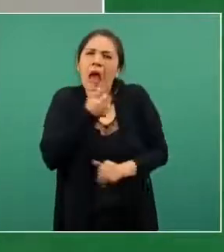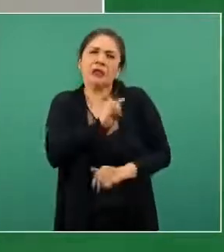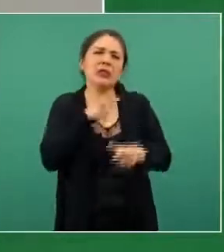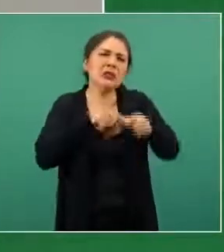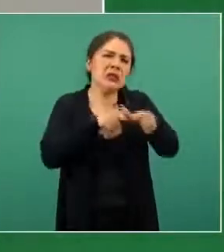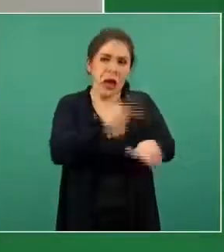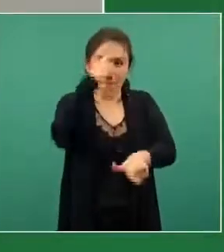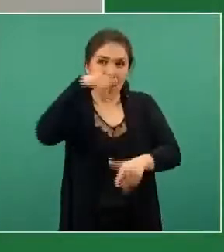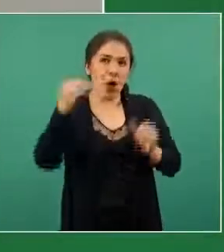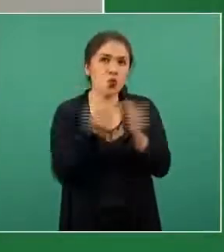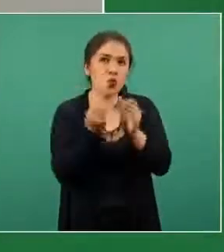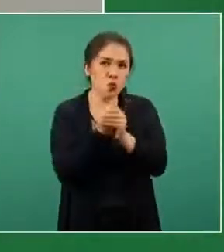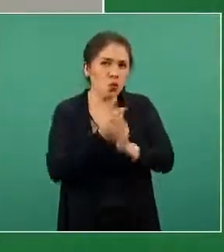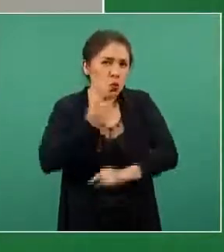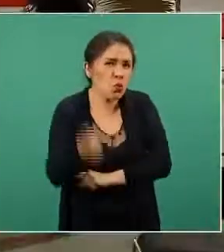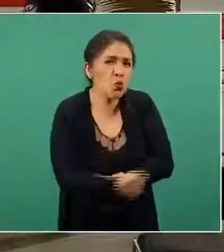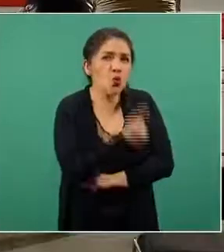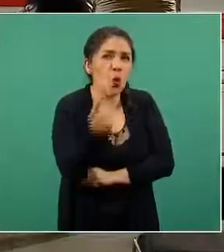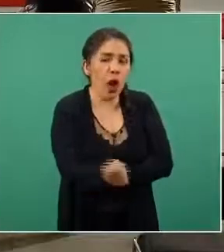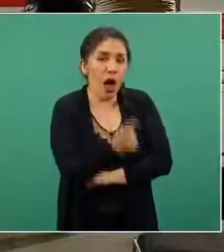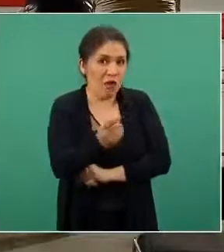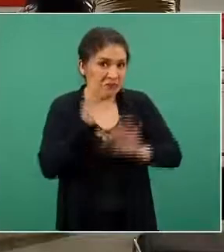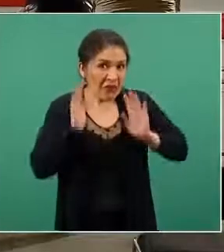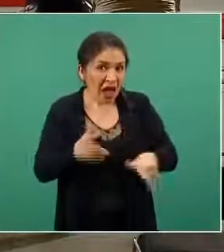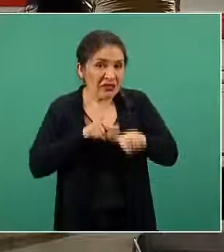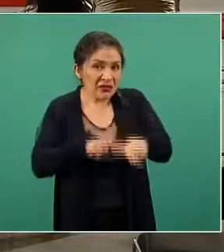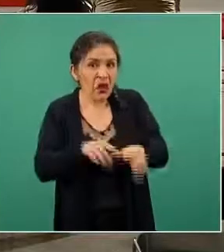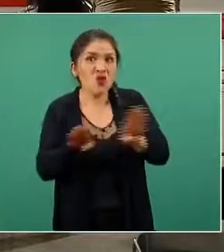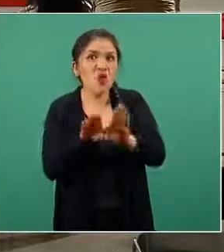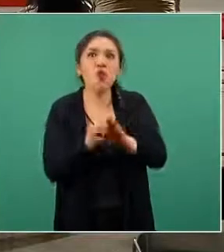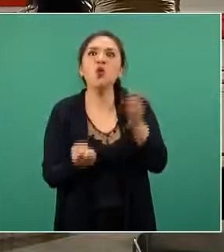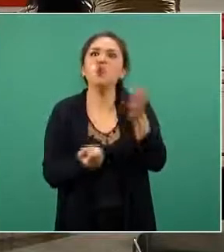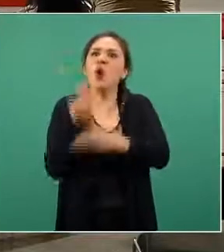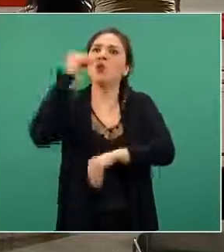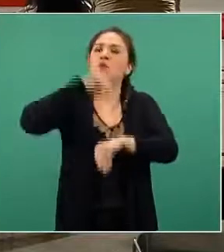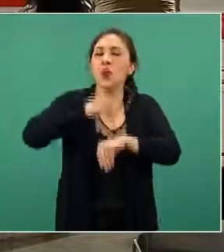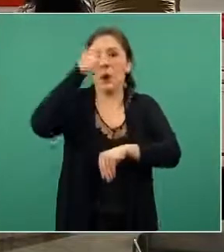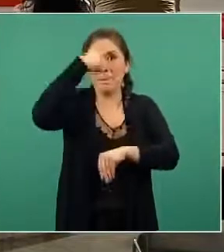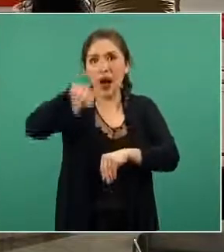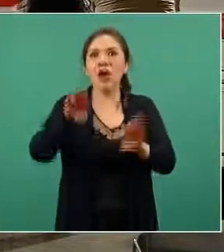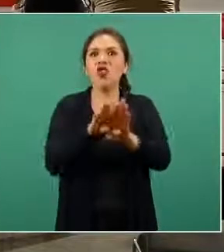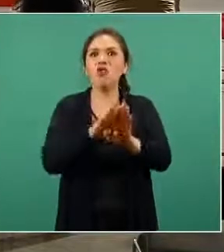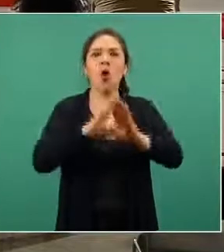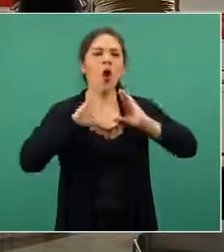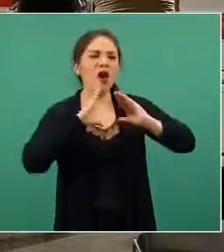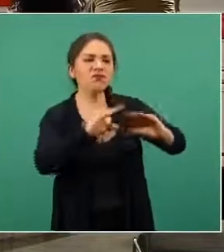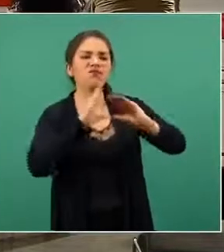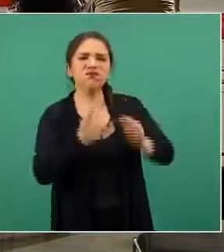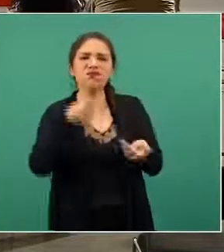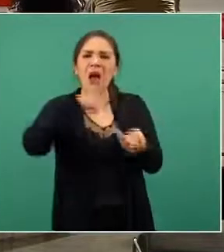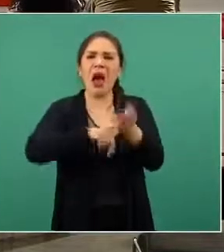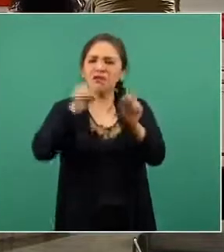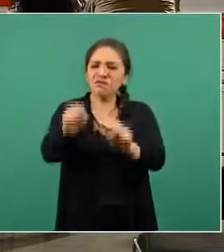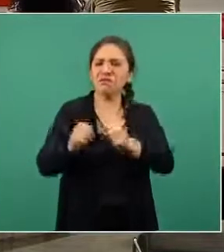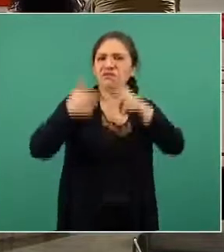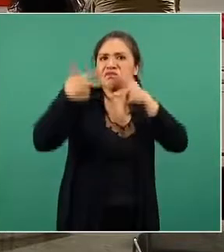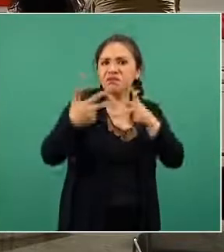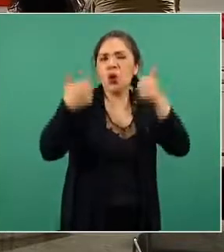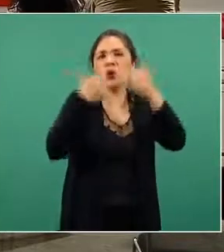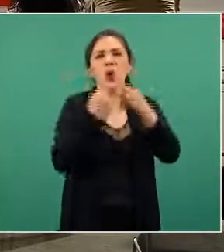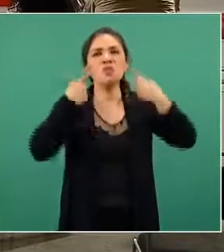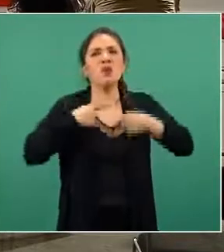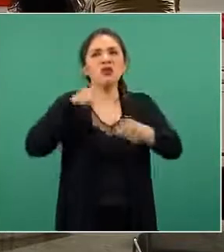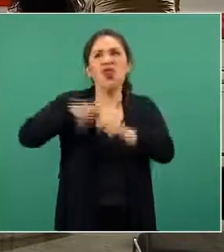capacitación continua, en una nueva modalidad de poder tener esta telementoría y esta presencia del